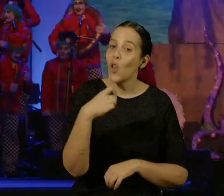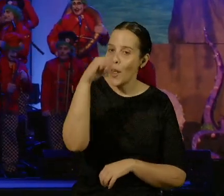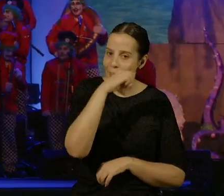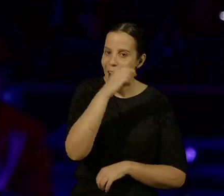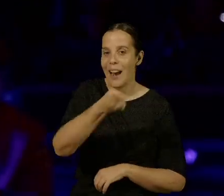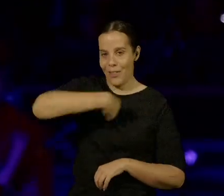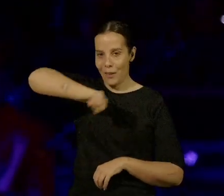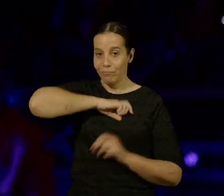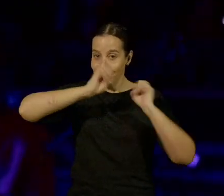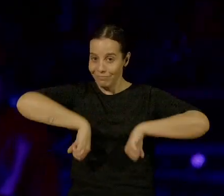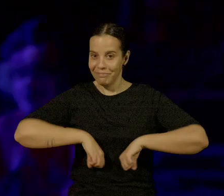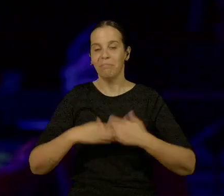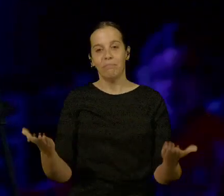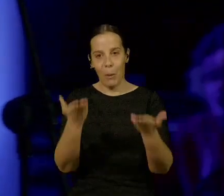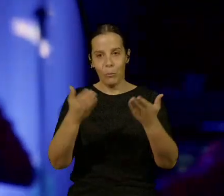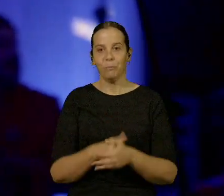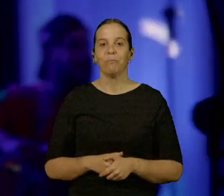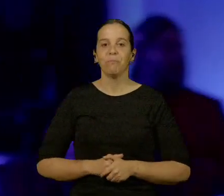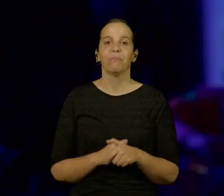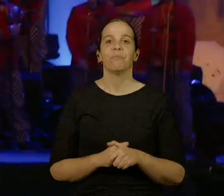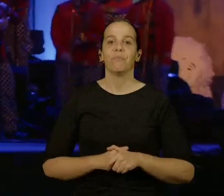¿vale? Vamos allá.